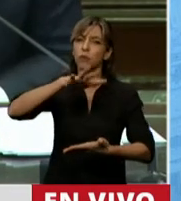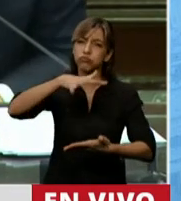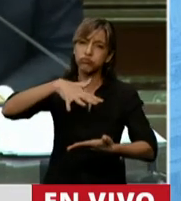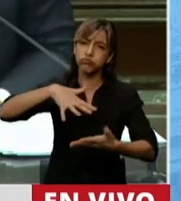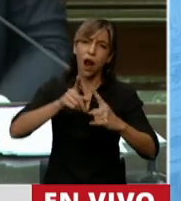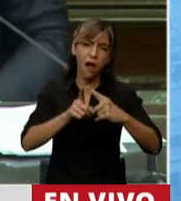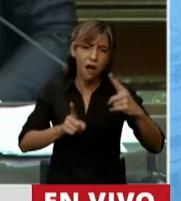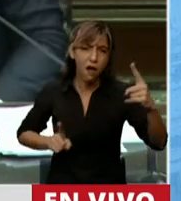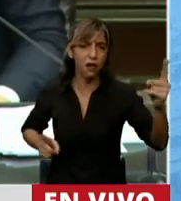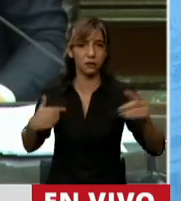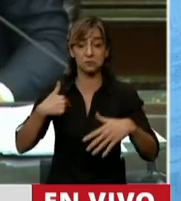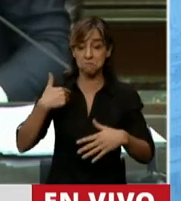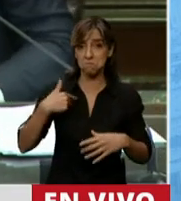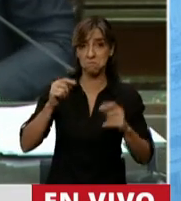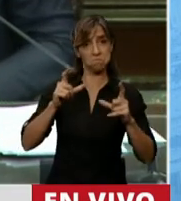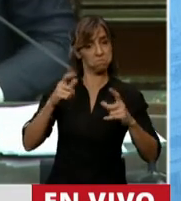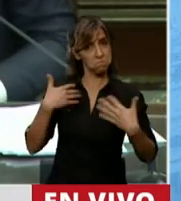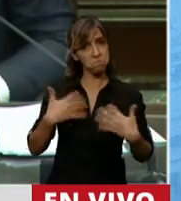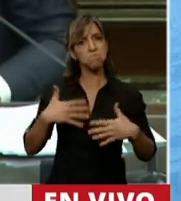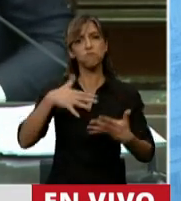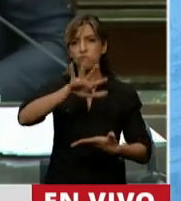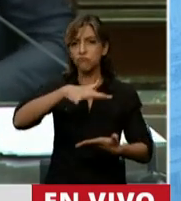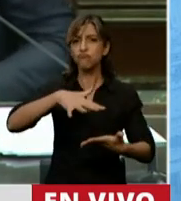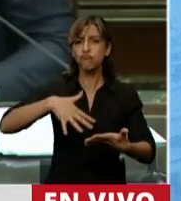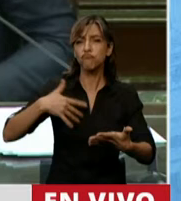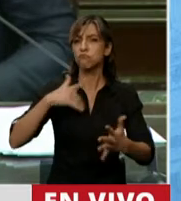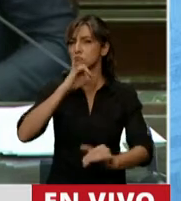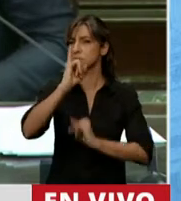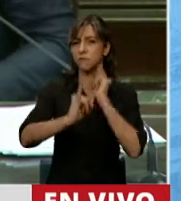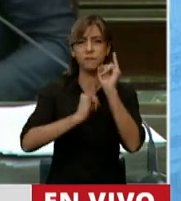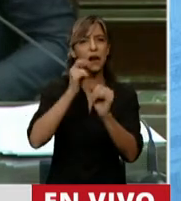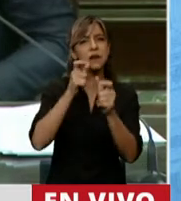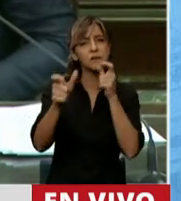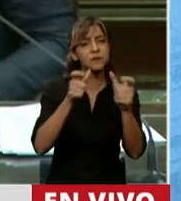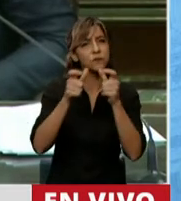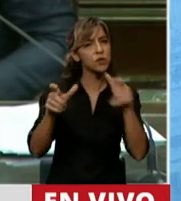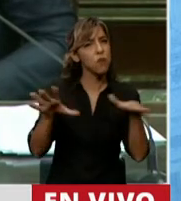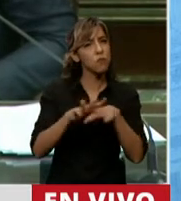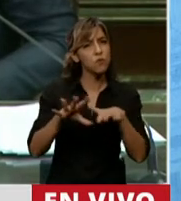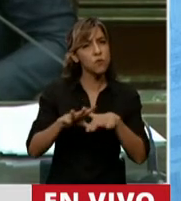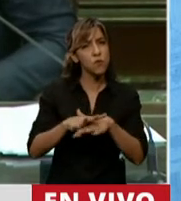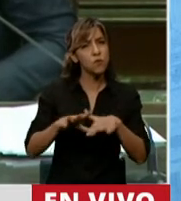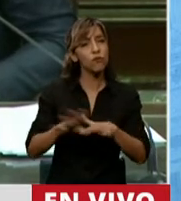lo extenso y por lo bien que se han dado las respuestas a esas